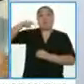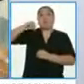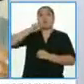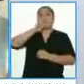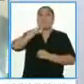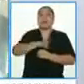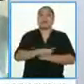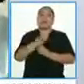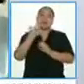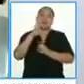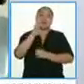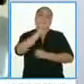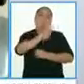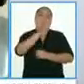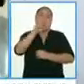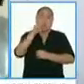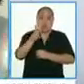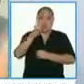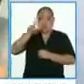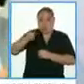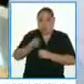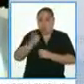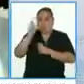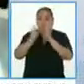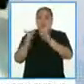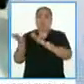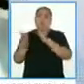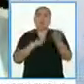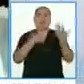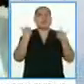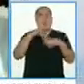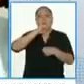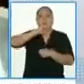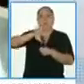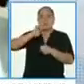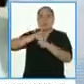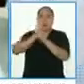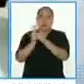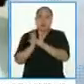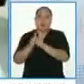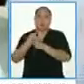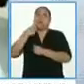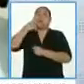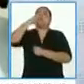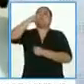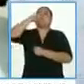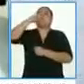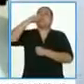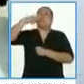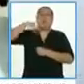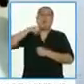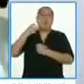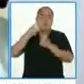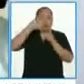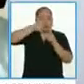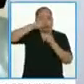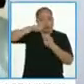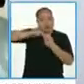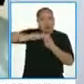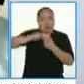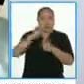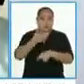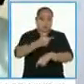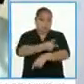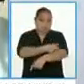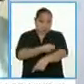reporta poco más de 42.000 fallecidos confirmados. Estos confirmados son por pruebas moleculares, pruebas de antígeno, pruebas serológicas,